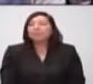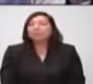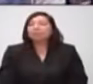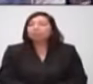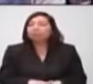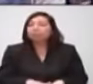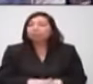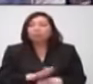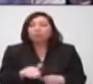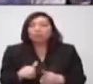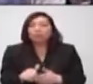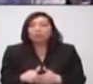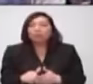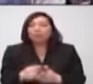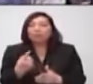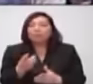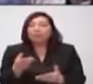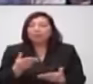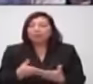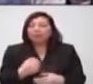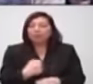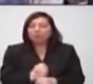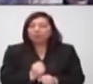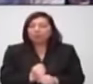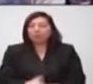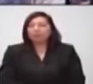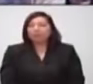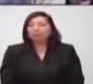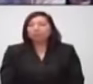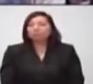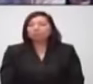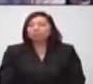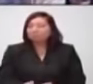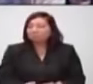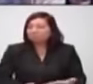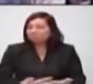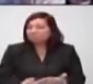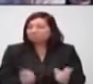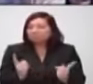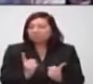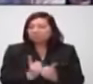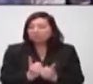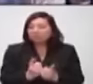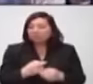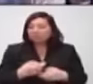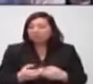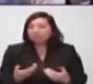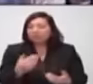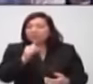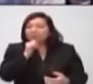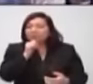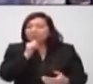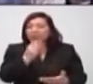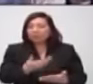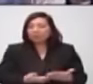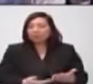gestión tuvo los recursos suficientes como para hacer obras. De los documentos que hemos encontrado en la Gerencia de Promoción de Inversión Privada, hay un